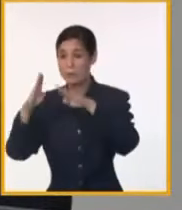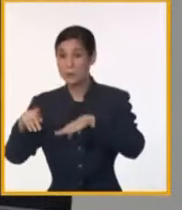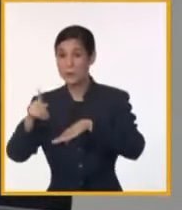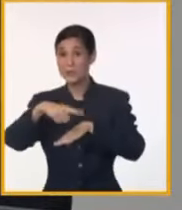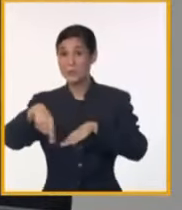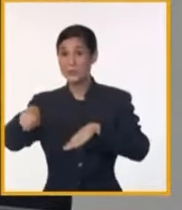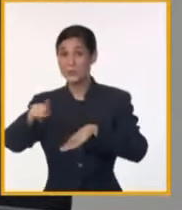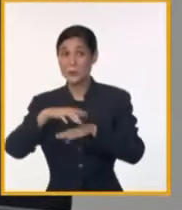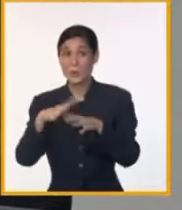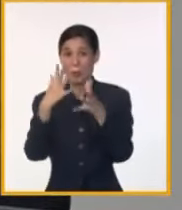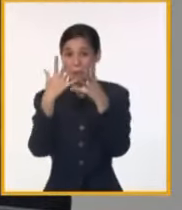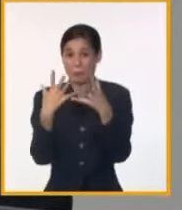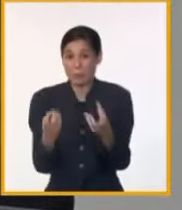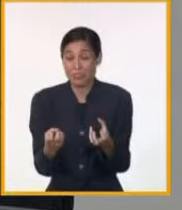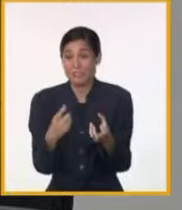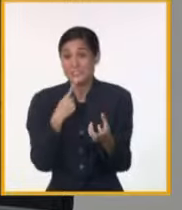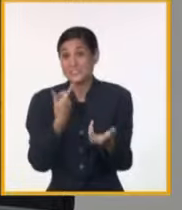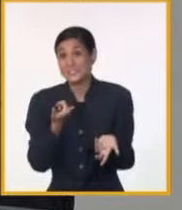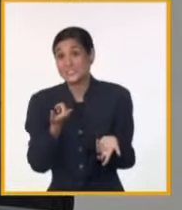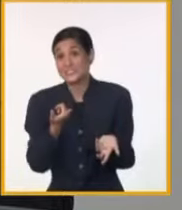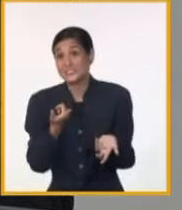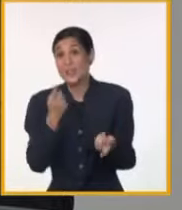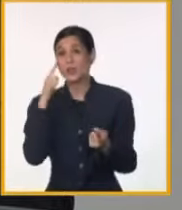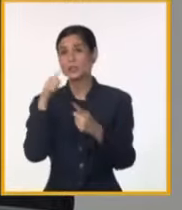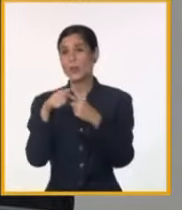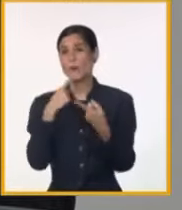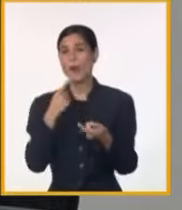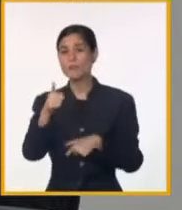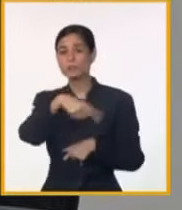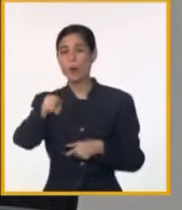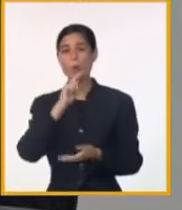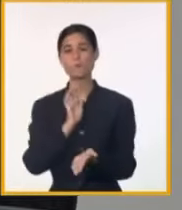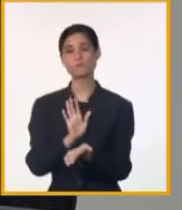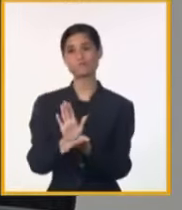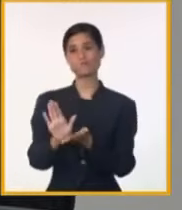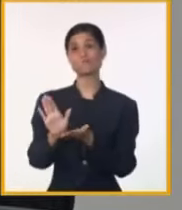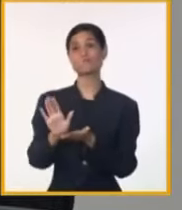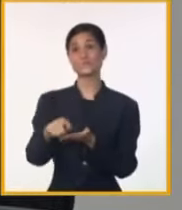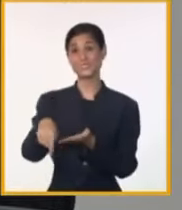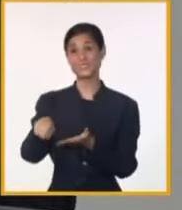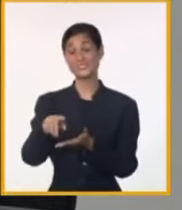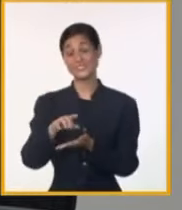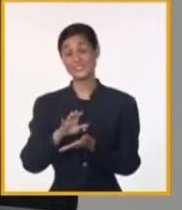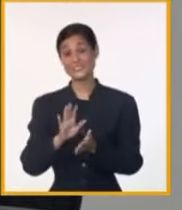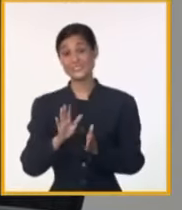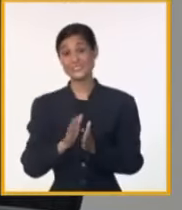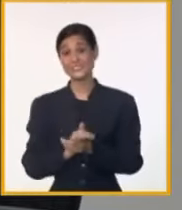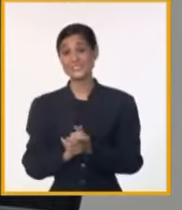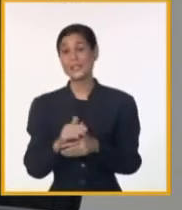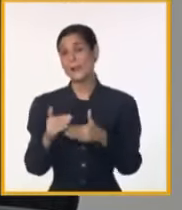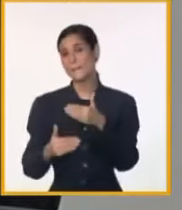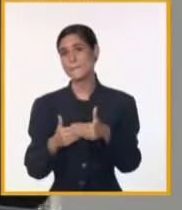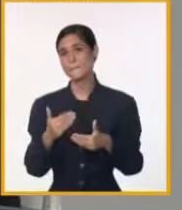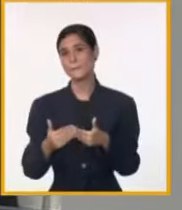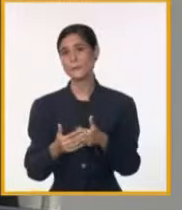se vayan Pero bueno eh hemos en el siglo pasado y en lo que tuvimos el caso de Vietnam que fueron